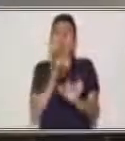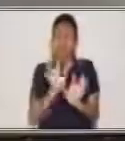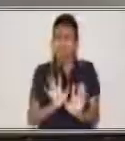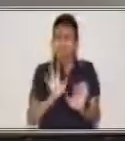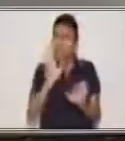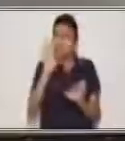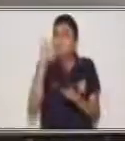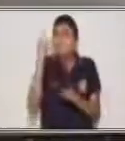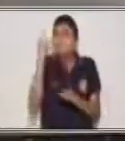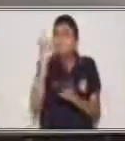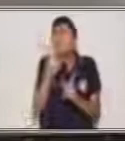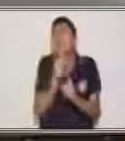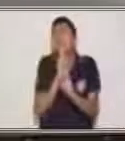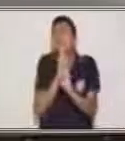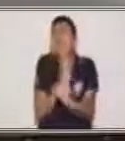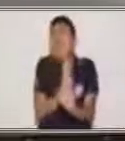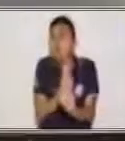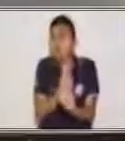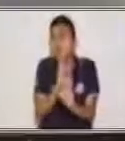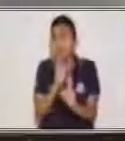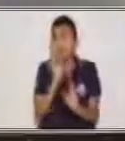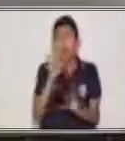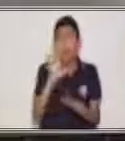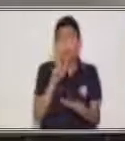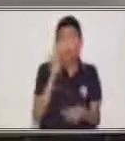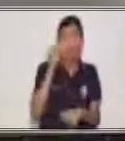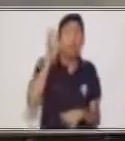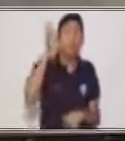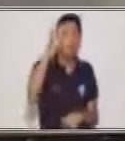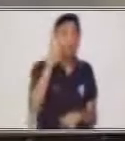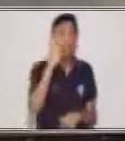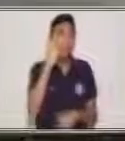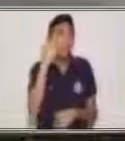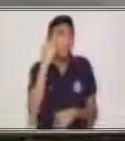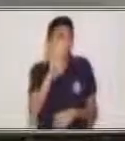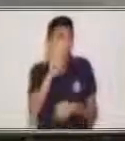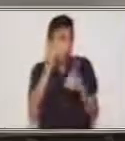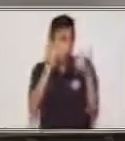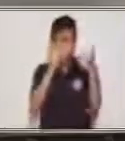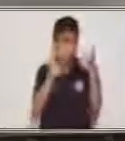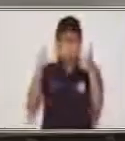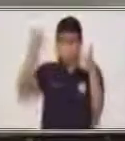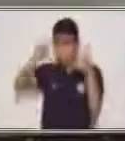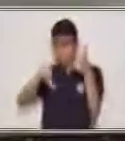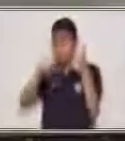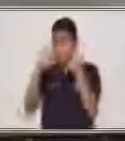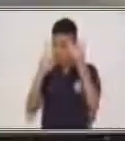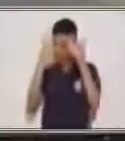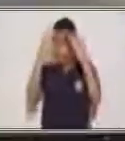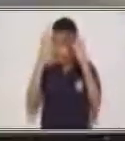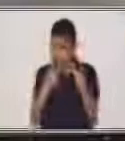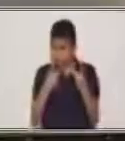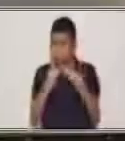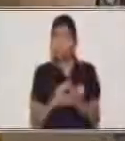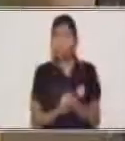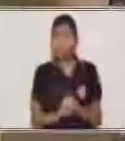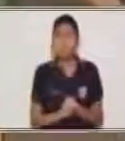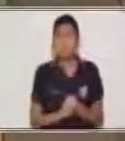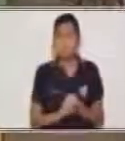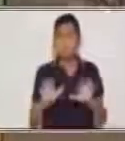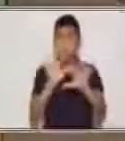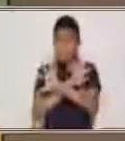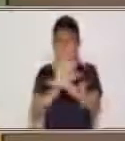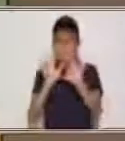son posibles respuestas que después vamos a verificar si son válidas o son erróneas. Después de hacer